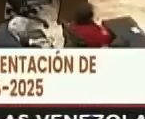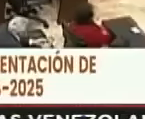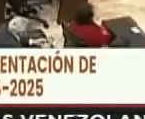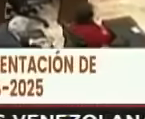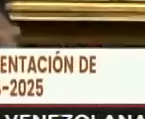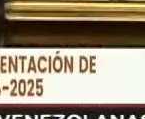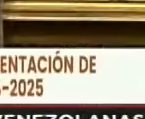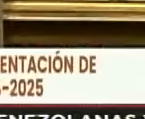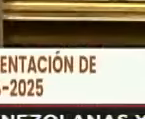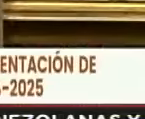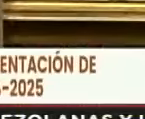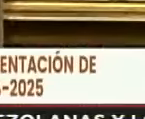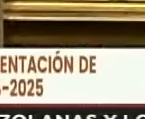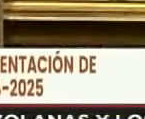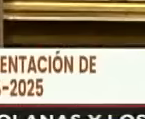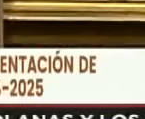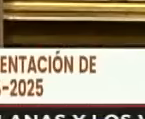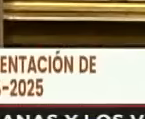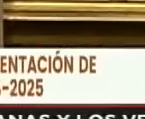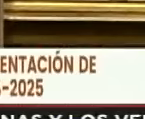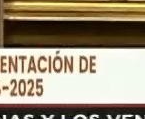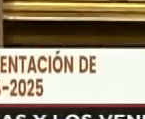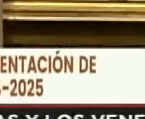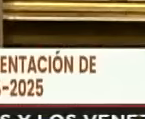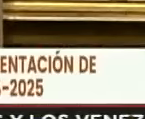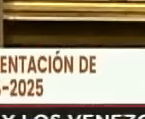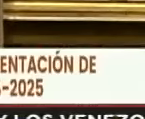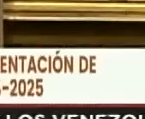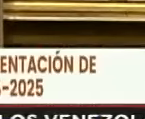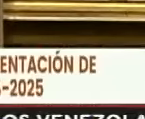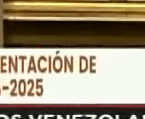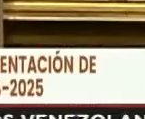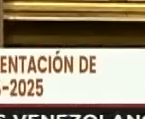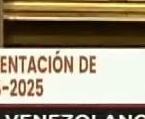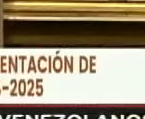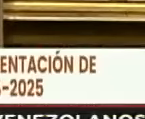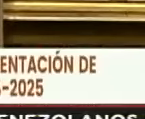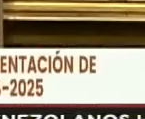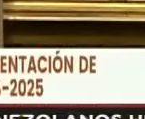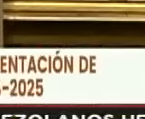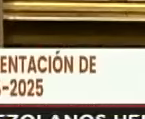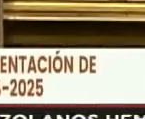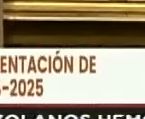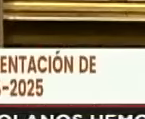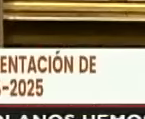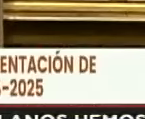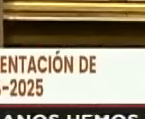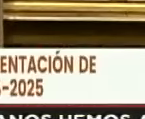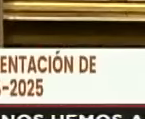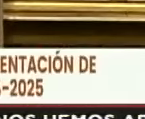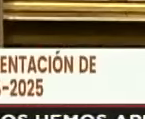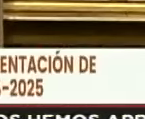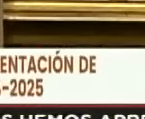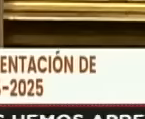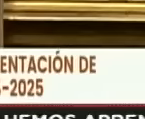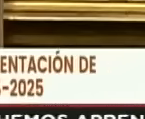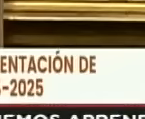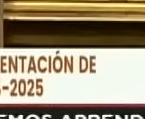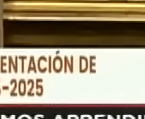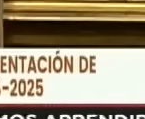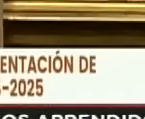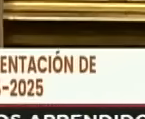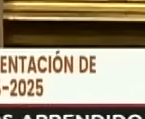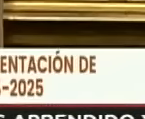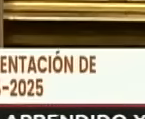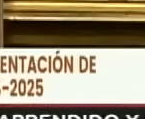Gracias, secretaria accidental. Bien, en consideración, se abre el proceso de postulación para la elección de la nueva Junta Directiva de